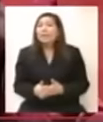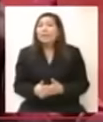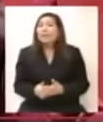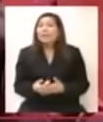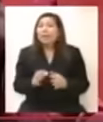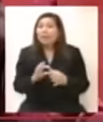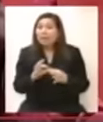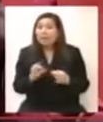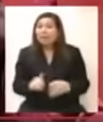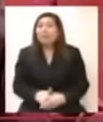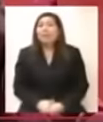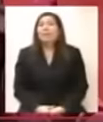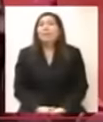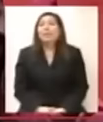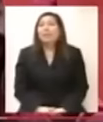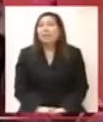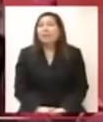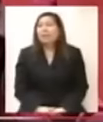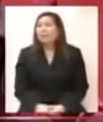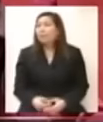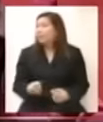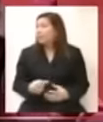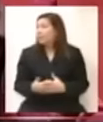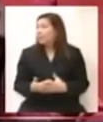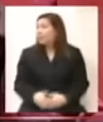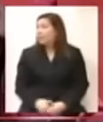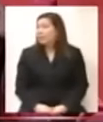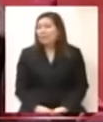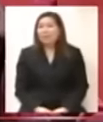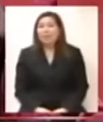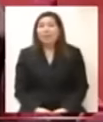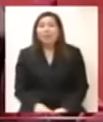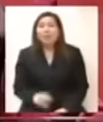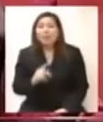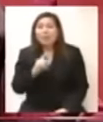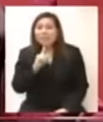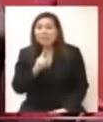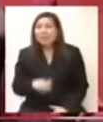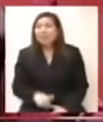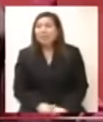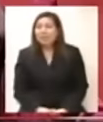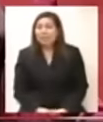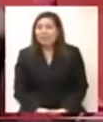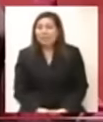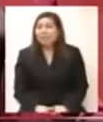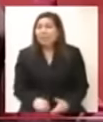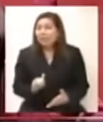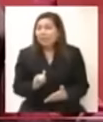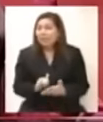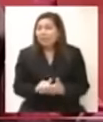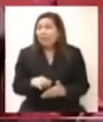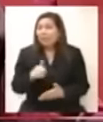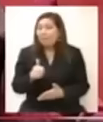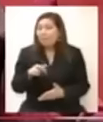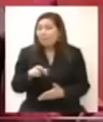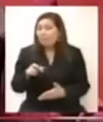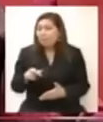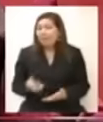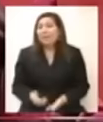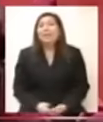la microelectrónica que lo he anotado acá algunos no está tratándose en esta